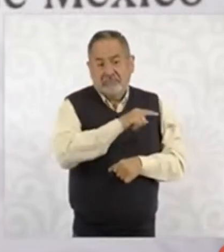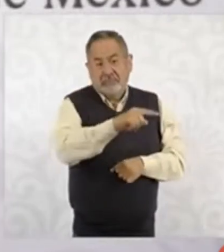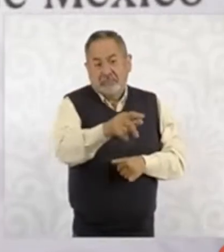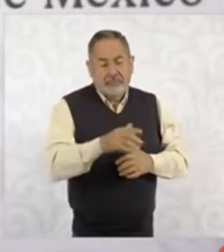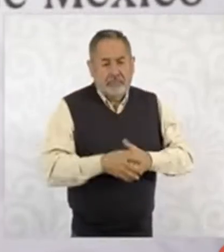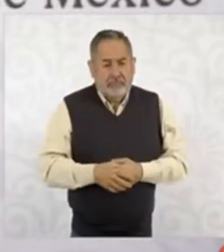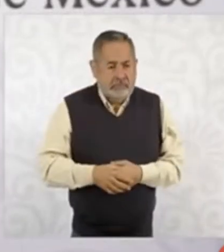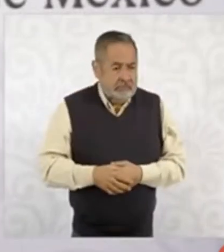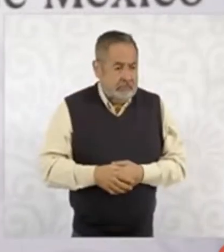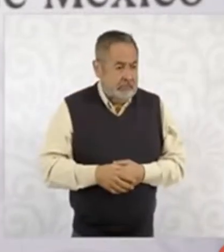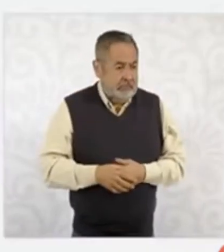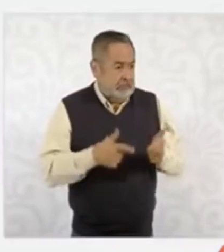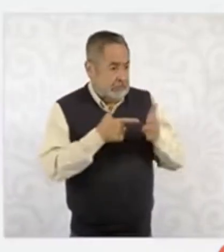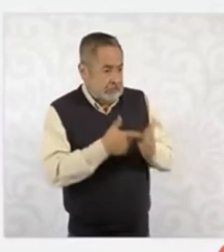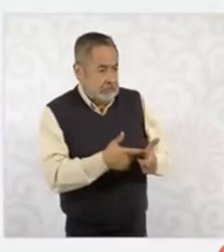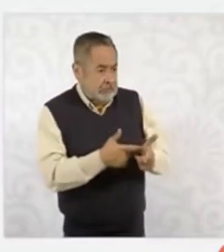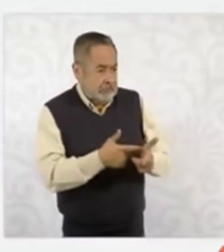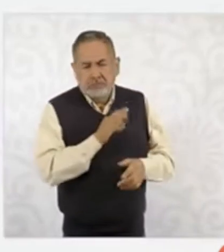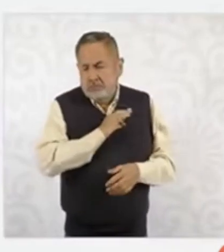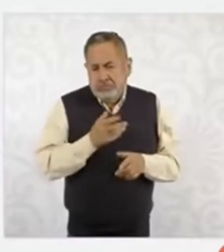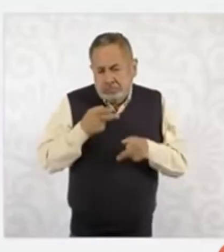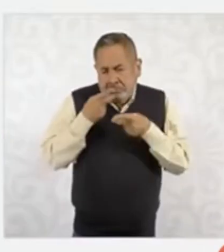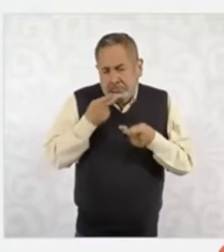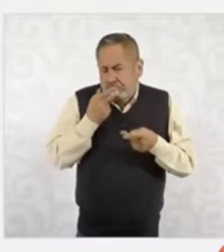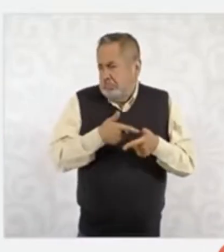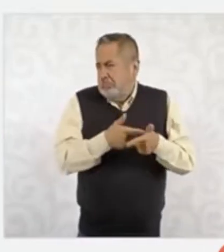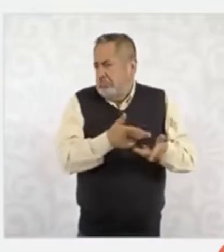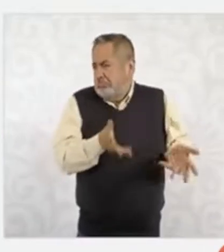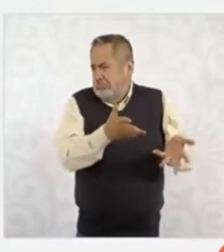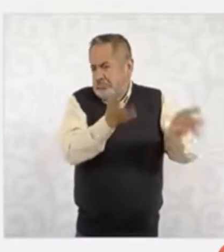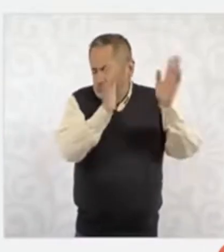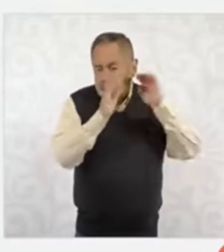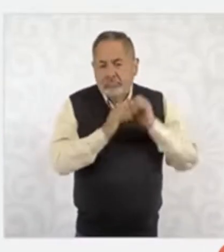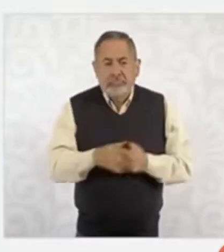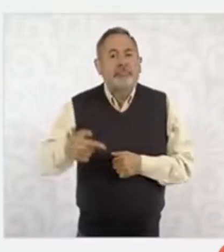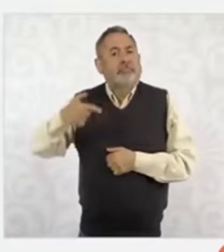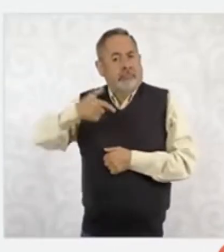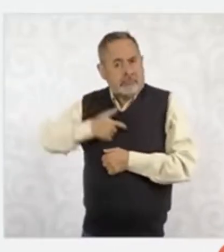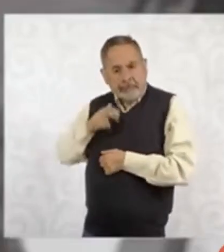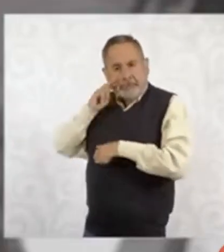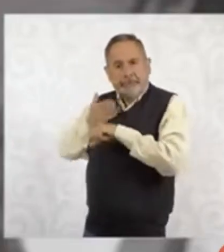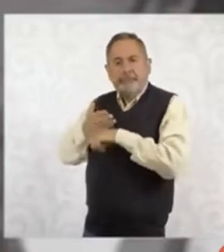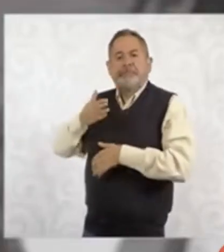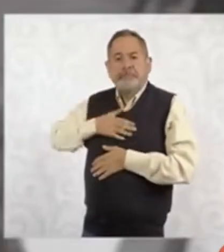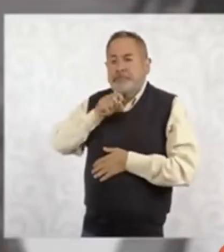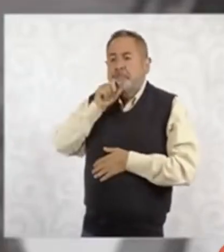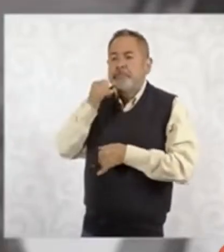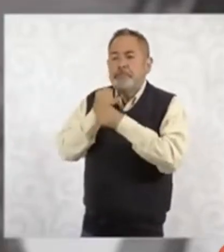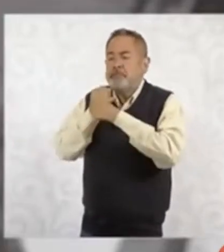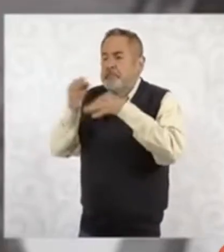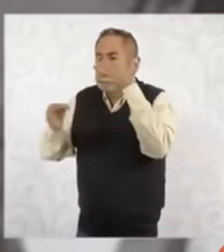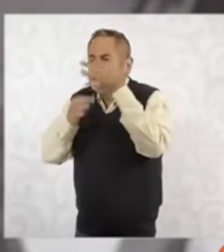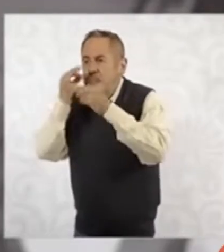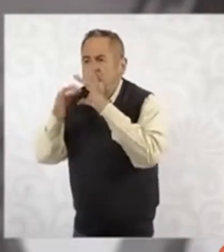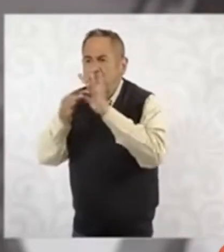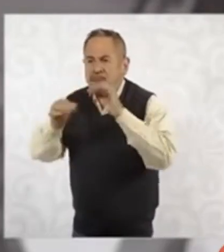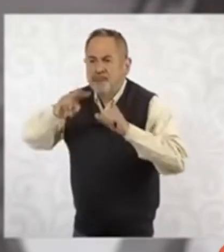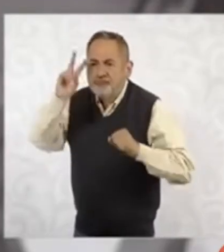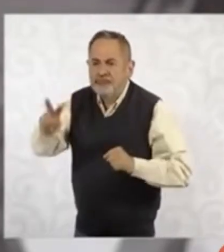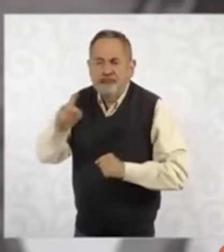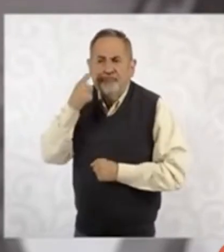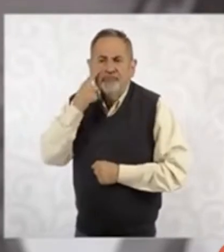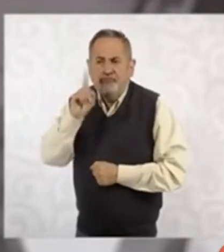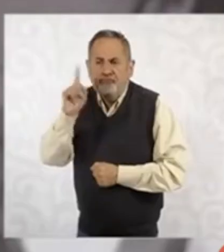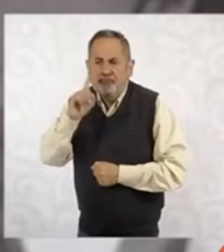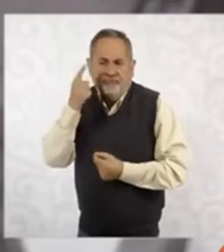¿Pueden seguir hablando? Pueden seguir hablando, pero nosotros también tenemos la responsabilidad de informar, porque